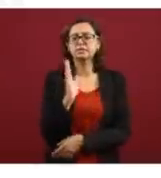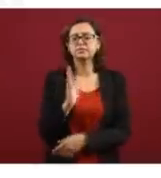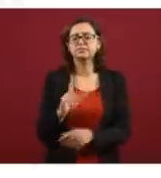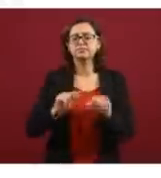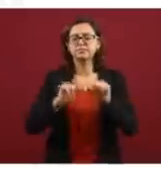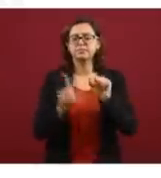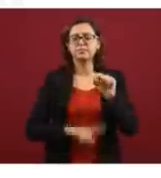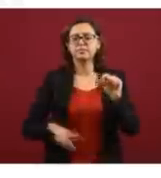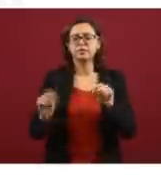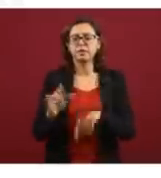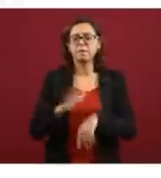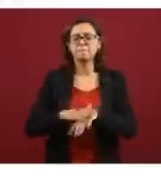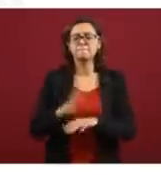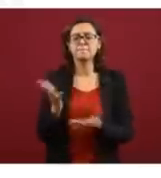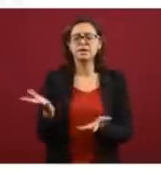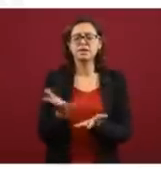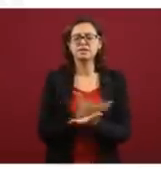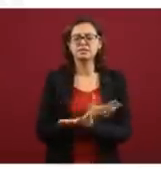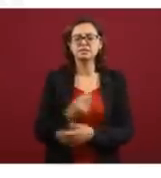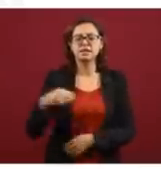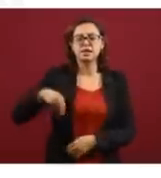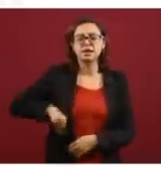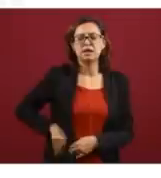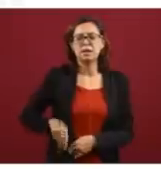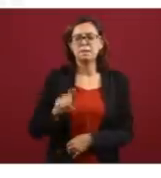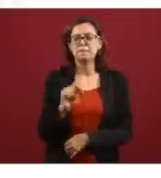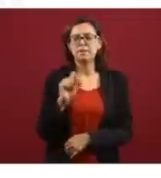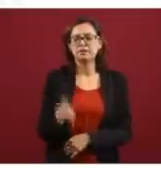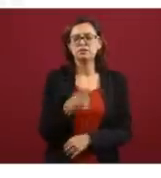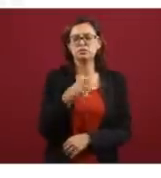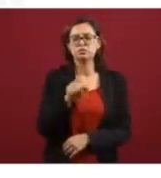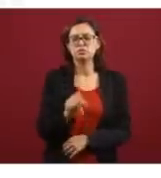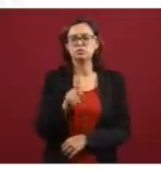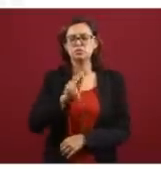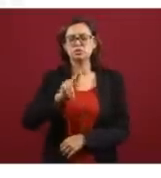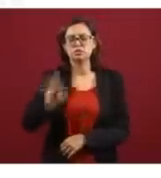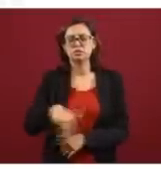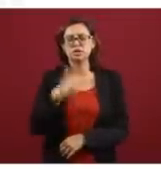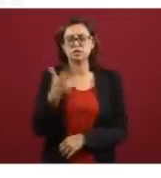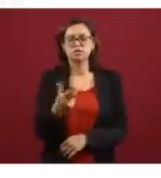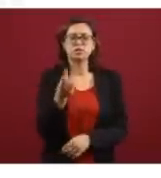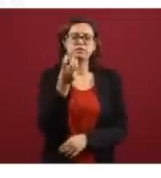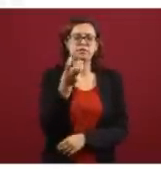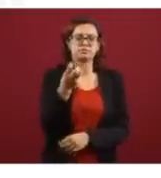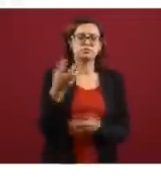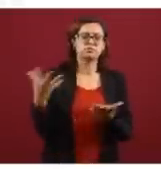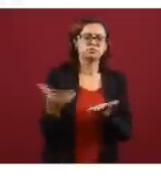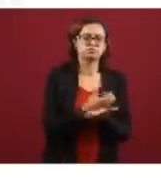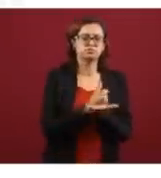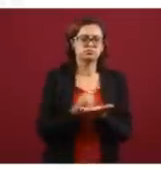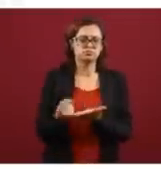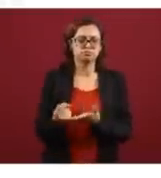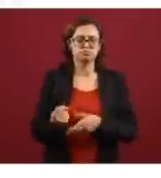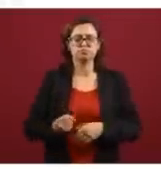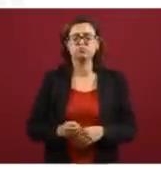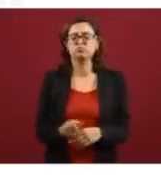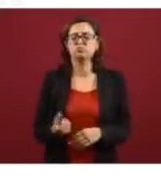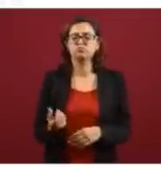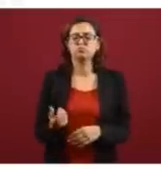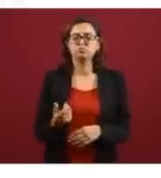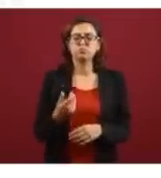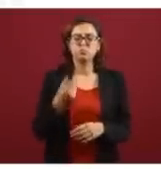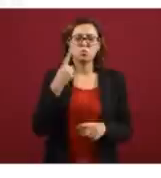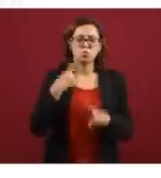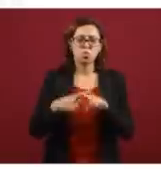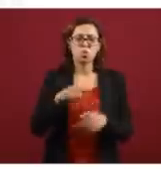el país y el margen mayor con 22.88 pesos por litro y 3.93 pesos de margen